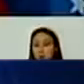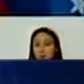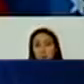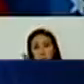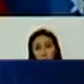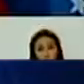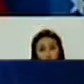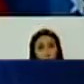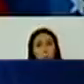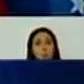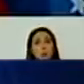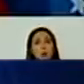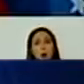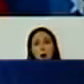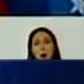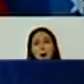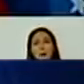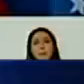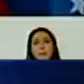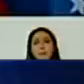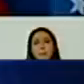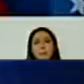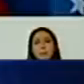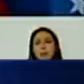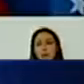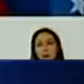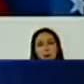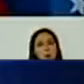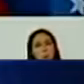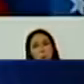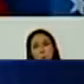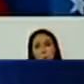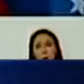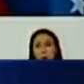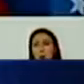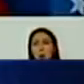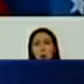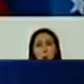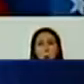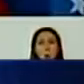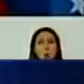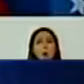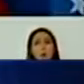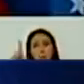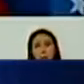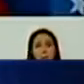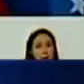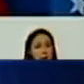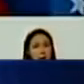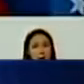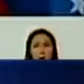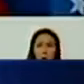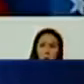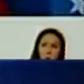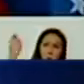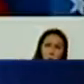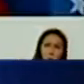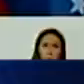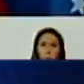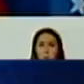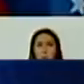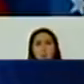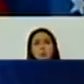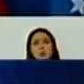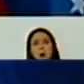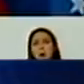lograron avistar a 2 ciudadanos que se desplazaban en motocicletas llevando en la parte trasera unos sacos. Cuando se le dio la voz de